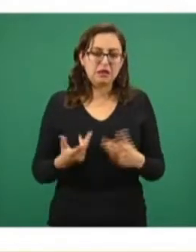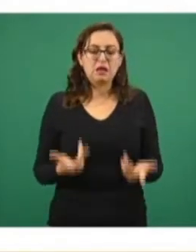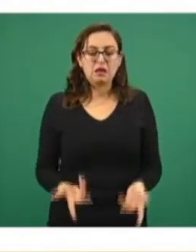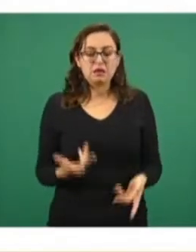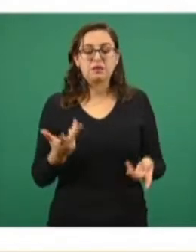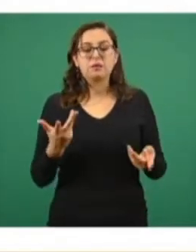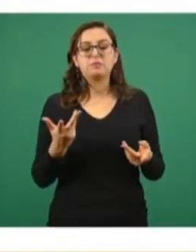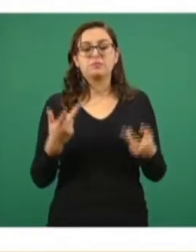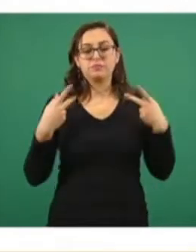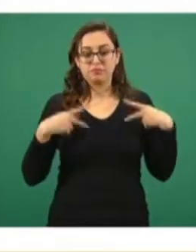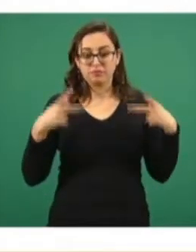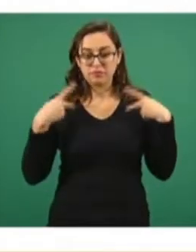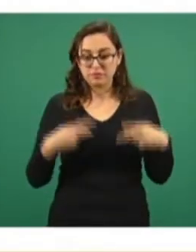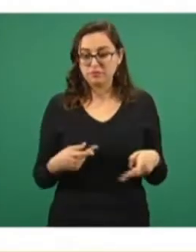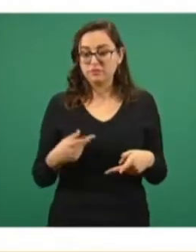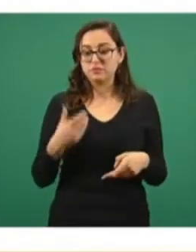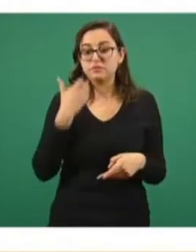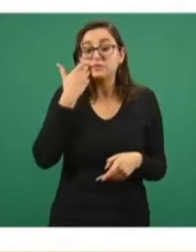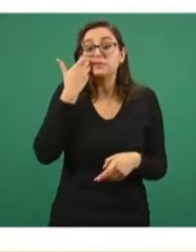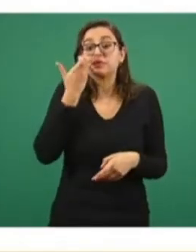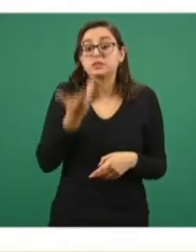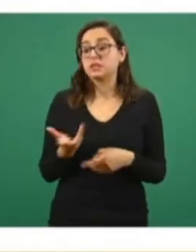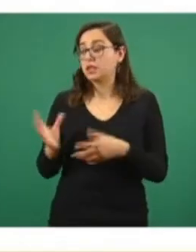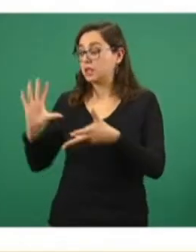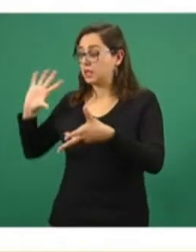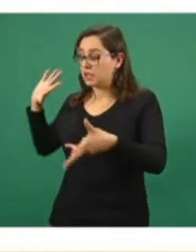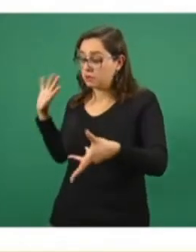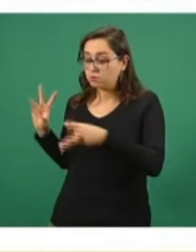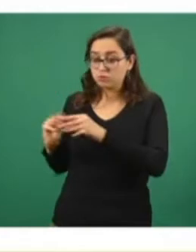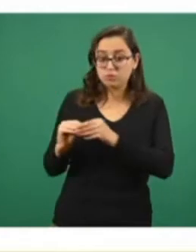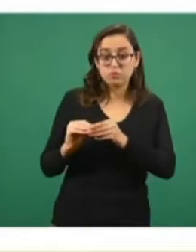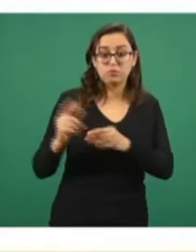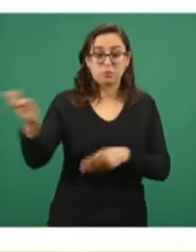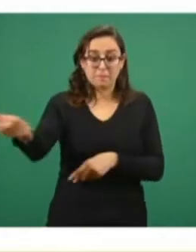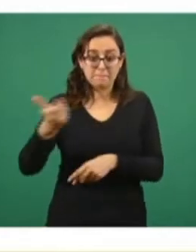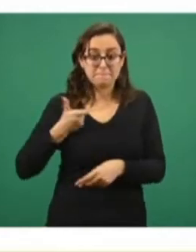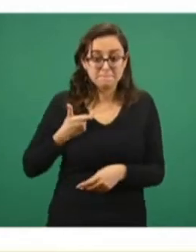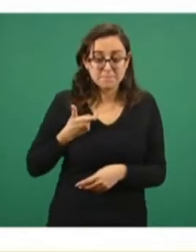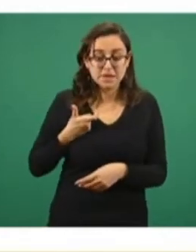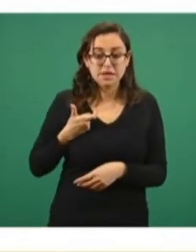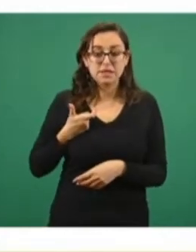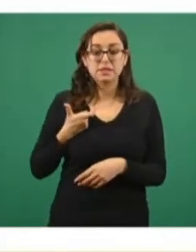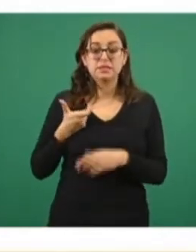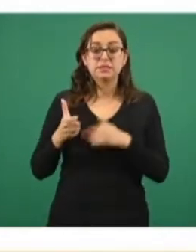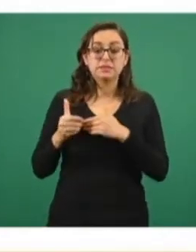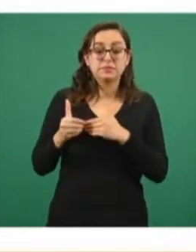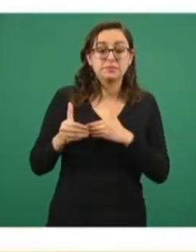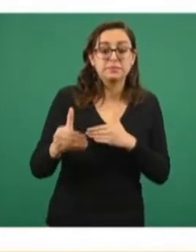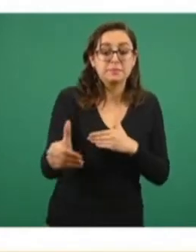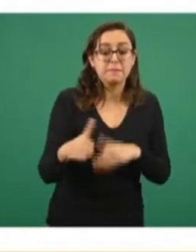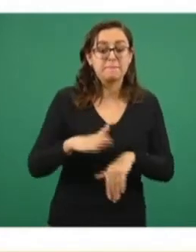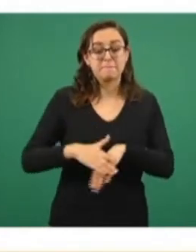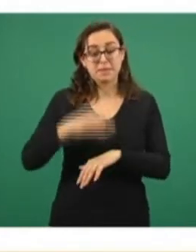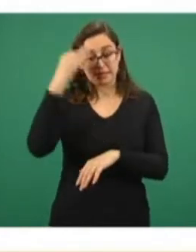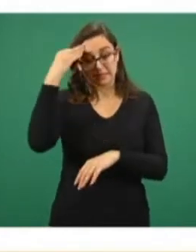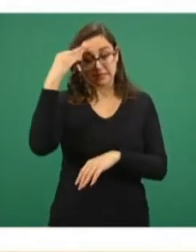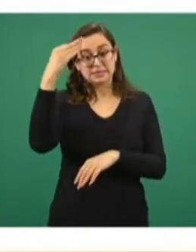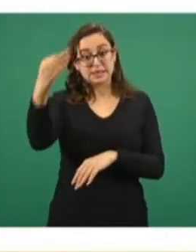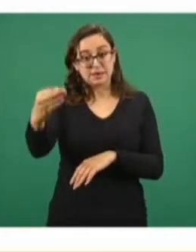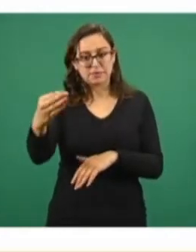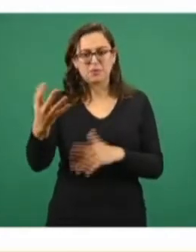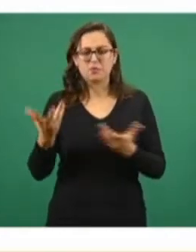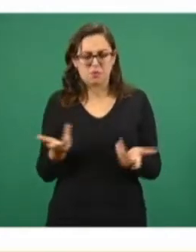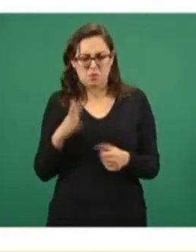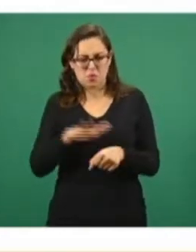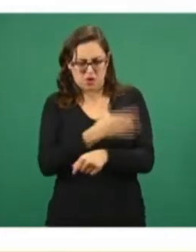solicitan retroactividad porque les llegó su bono y desean que se amplíe el plazo, ellos deben de